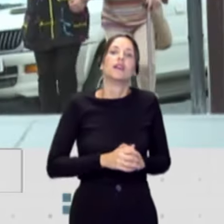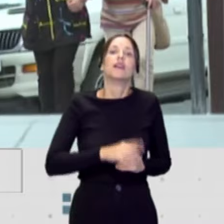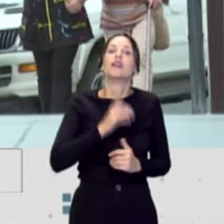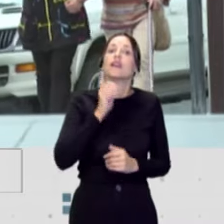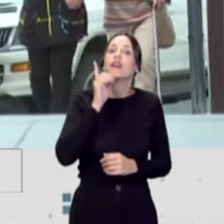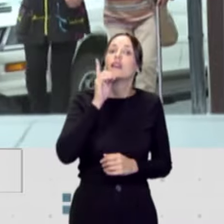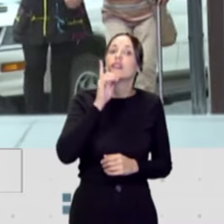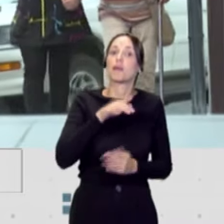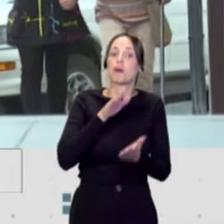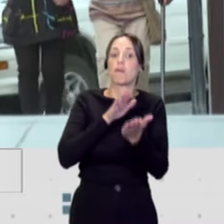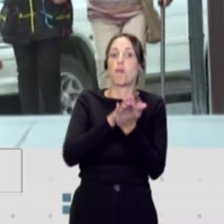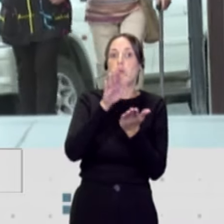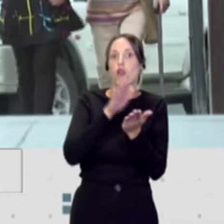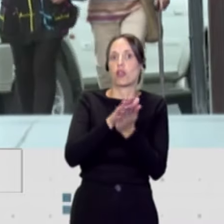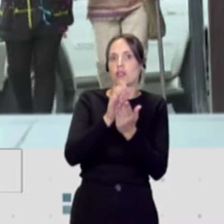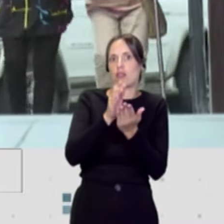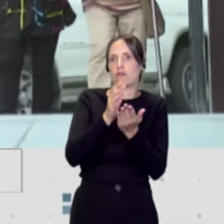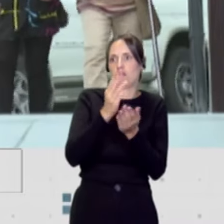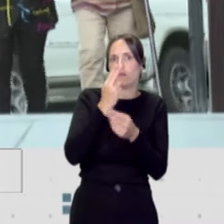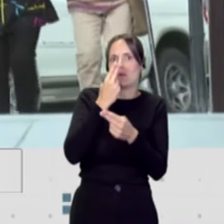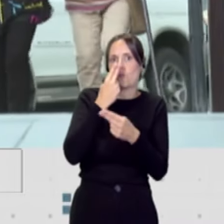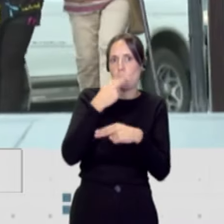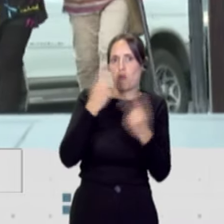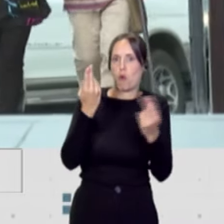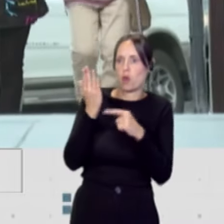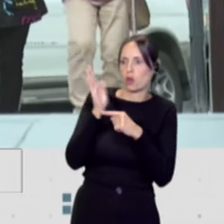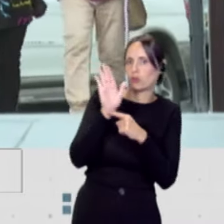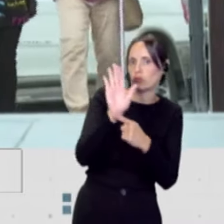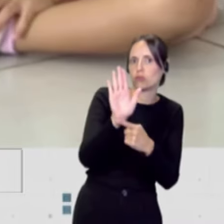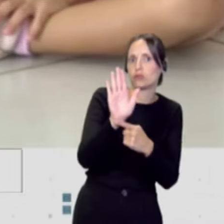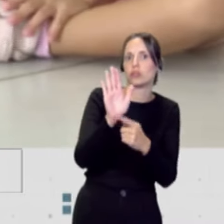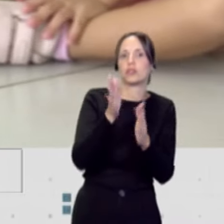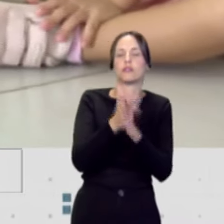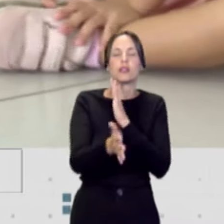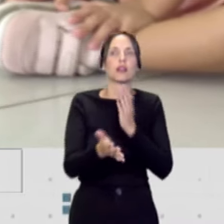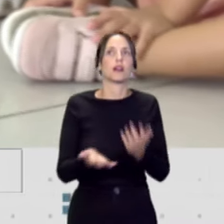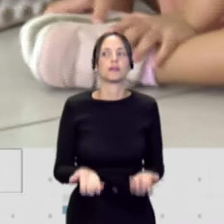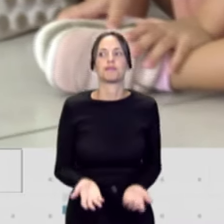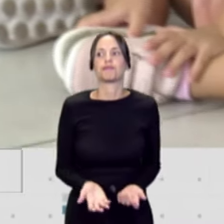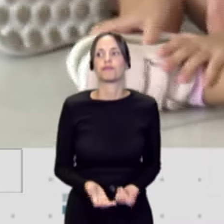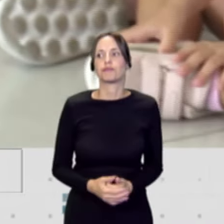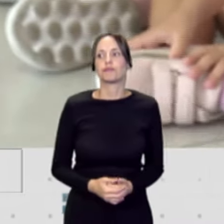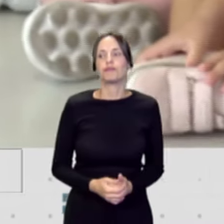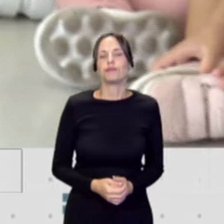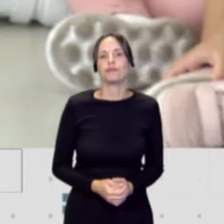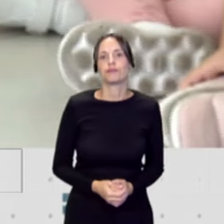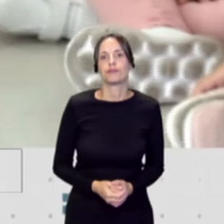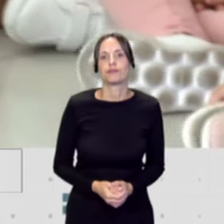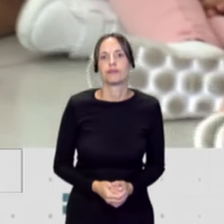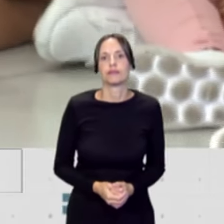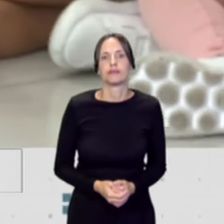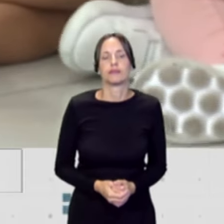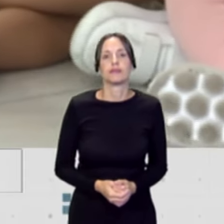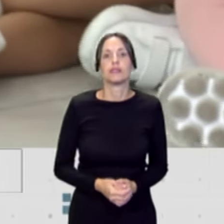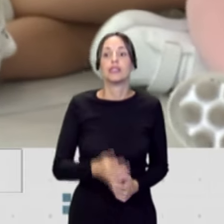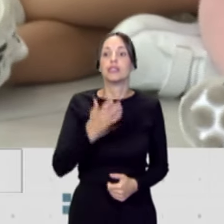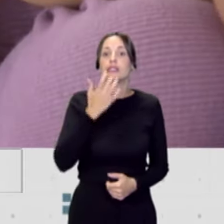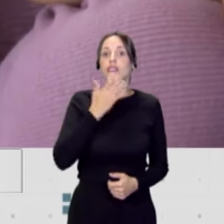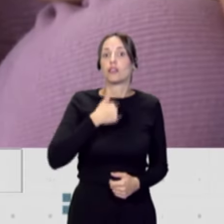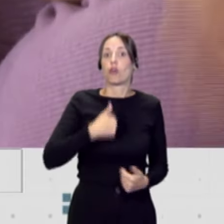que se publiquen en el boletín, o sea, que sean medidas que si tenemos también competencia que se puedan modificar